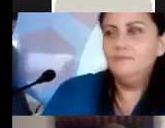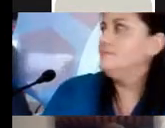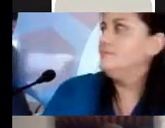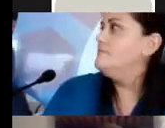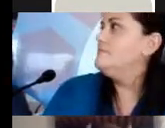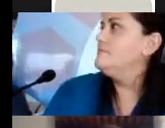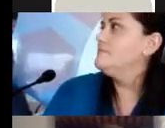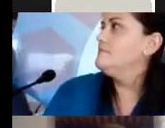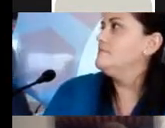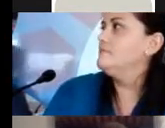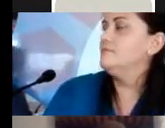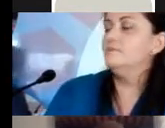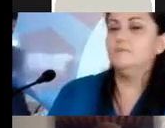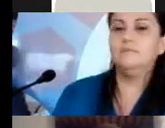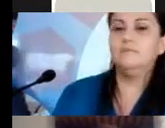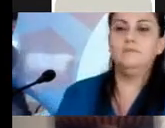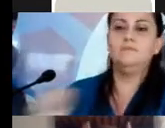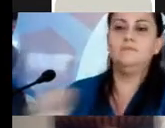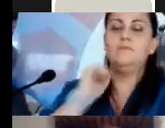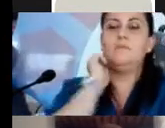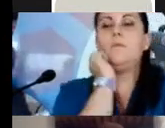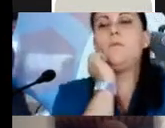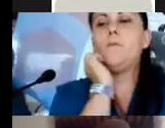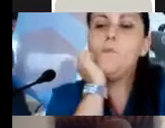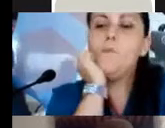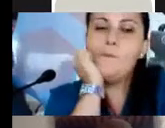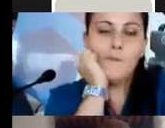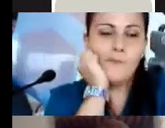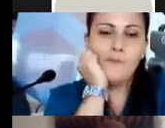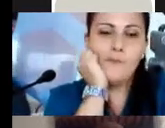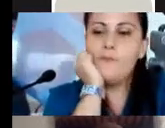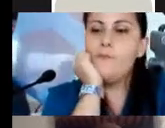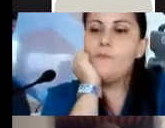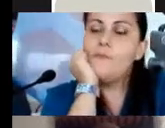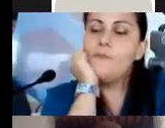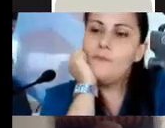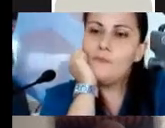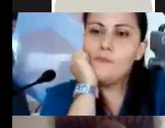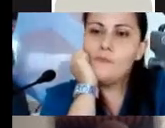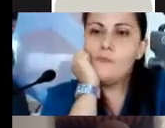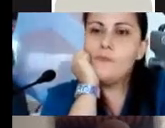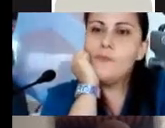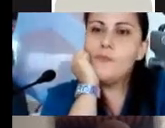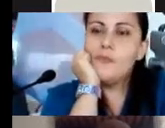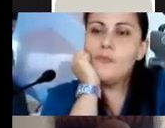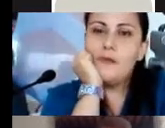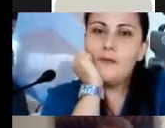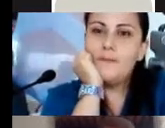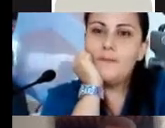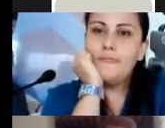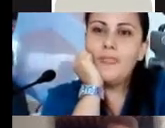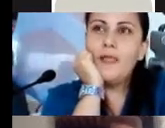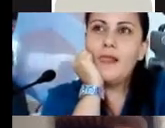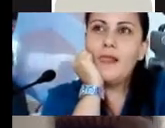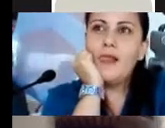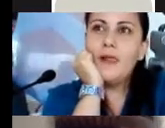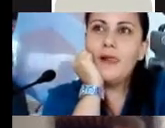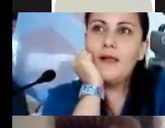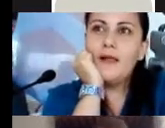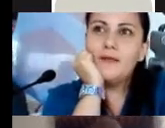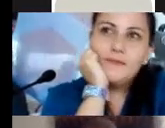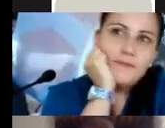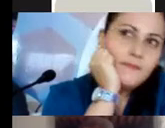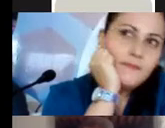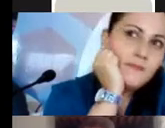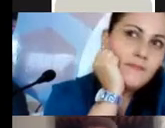acostumbrado a hacer algo y de golpe se encuentra con la realidad de que nuestros pacientes no son ninguno igual al otro.